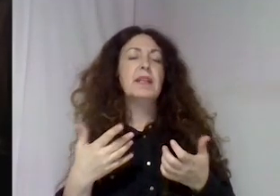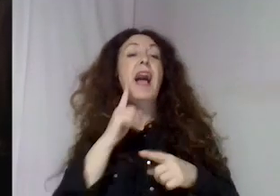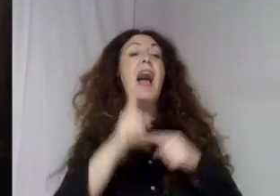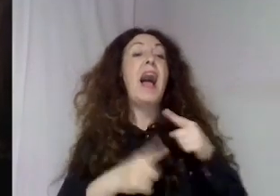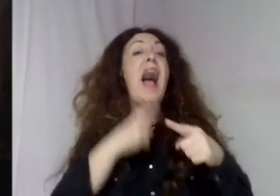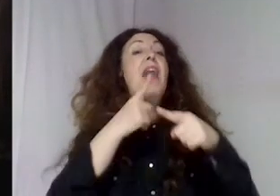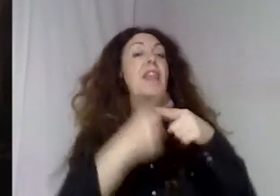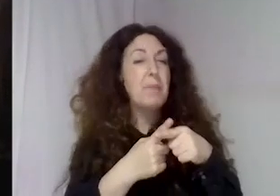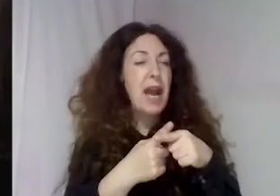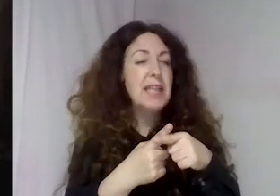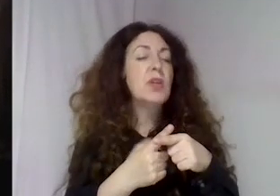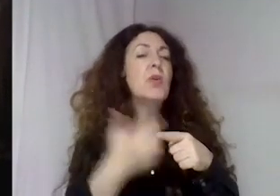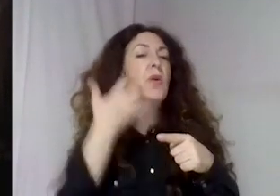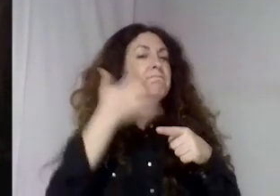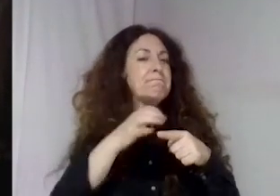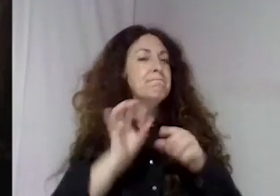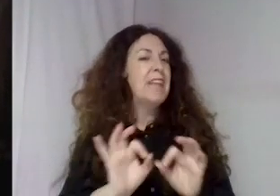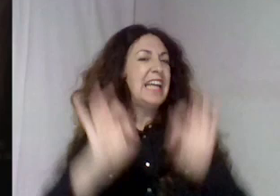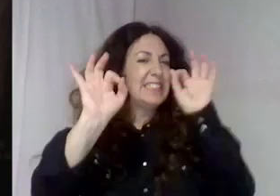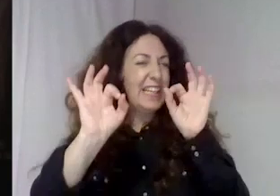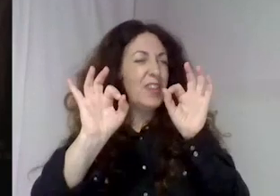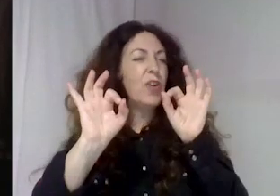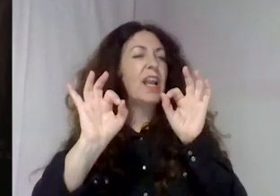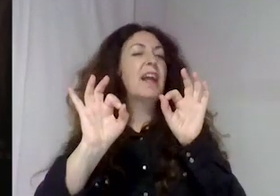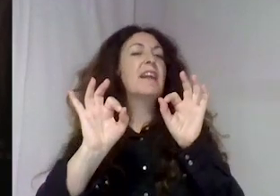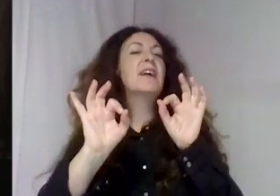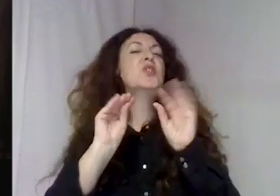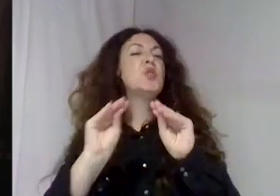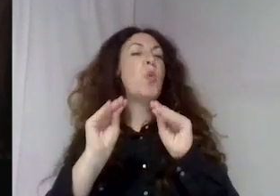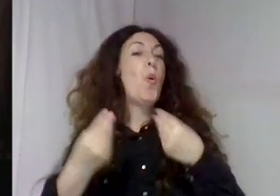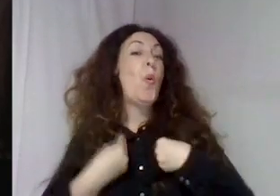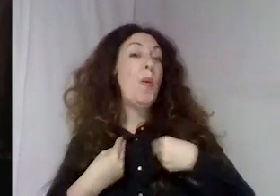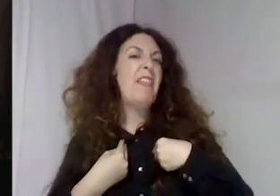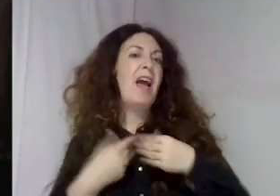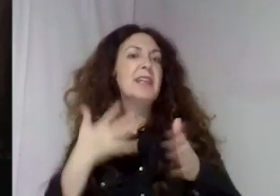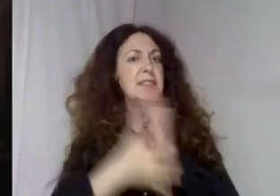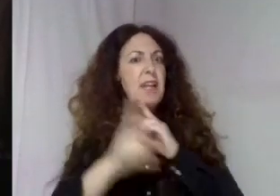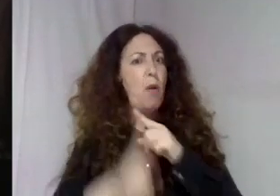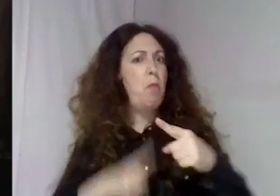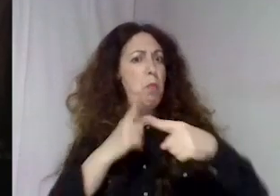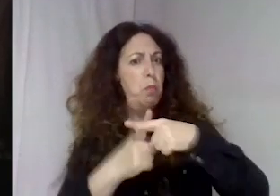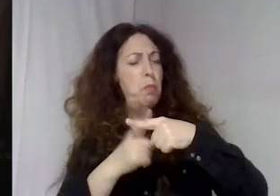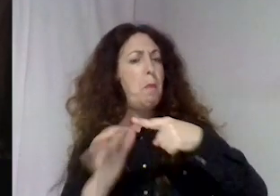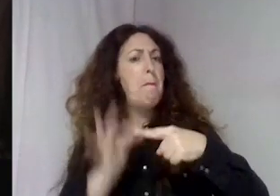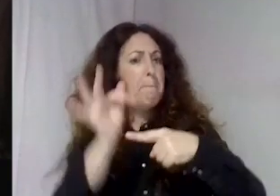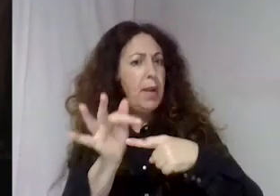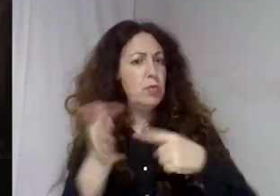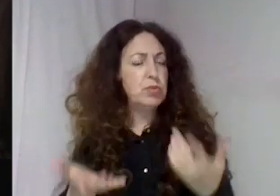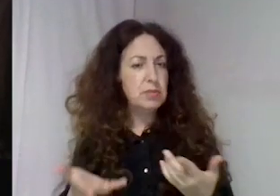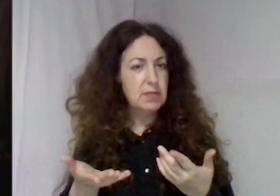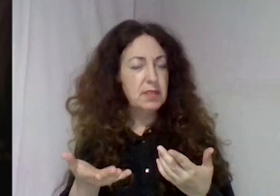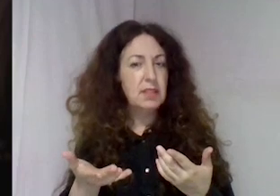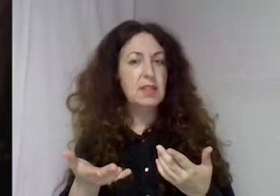aún más excepcionales, porque, hombre, la supermayoría de las personas no somos asesinas, o sea, quiero decir, el común de los mortales